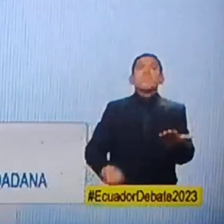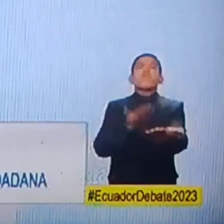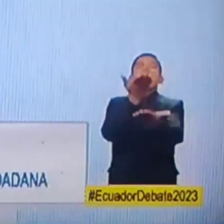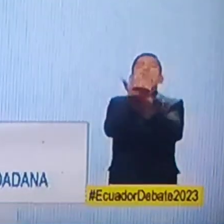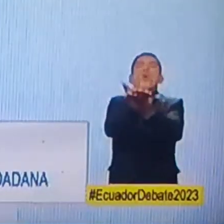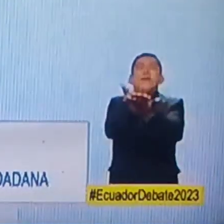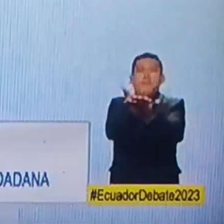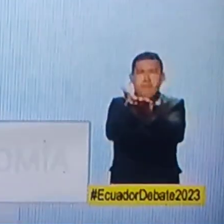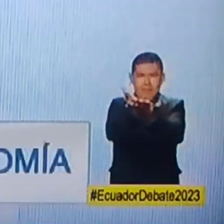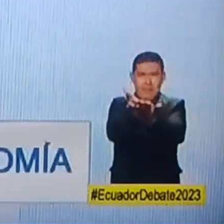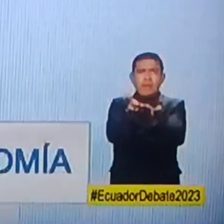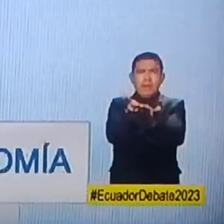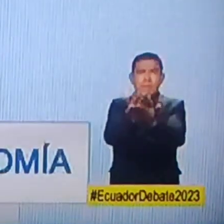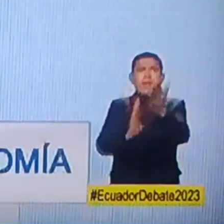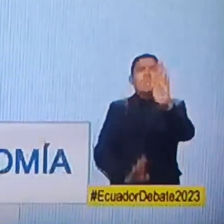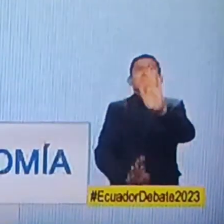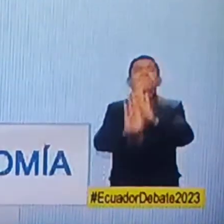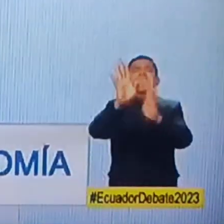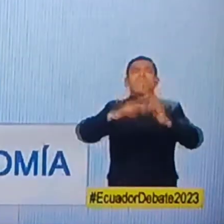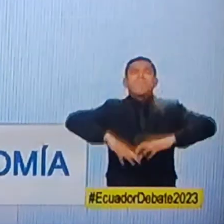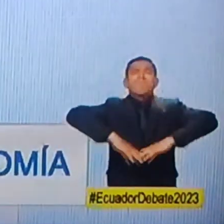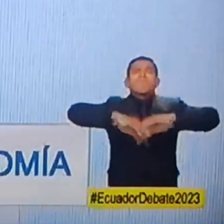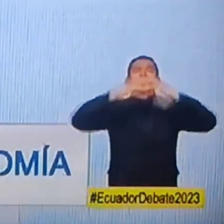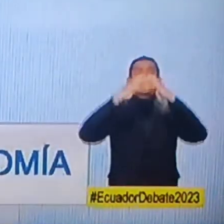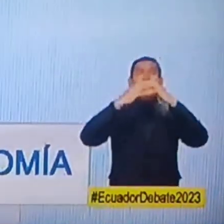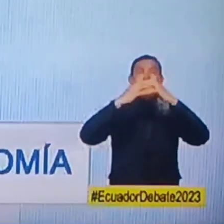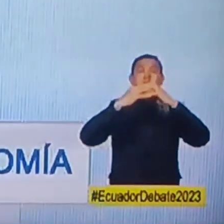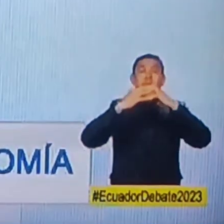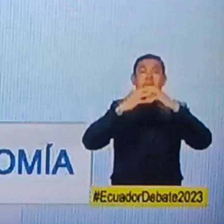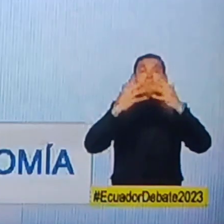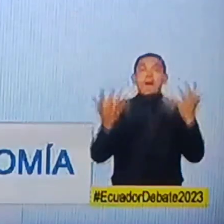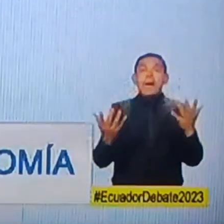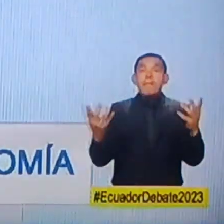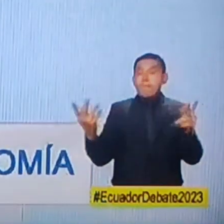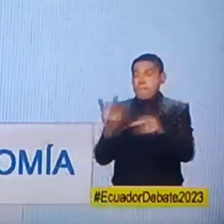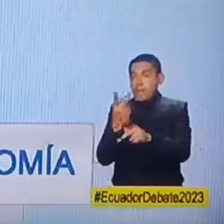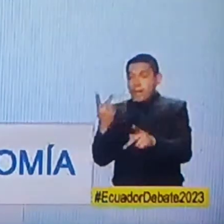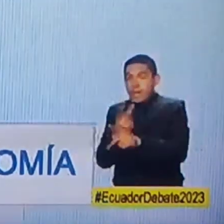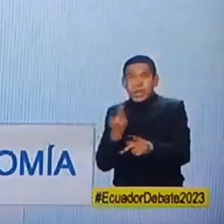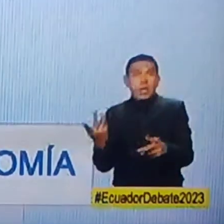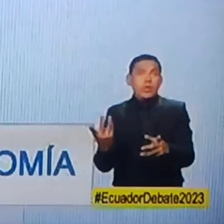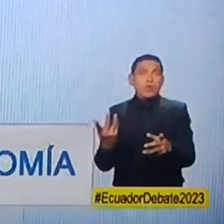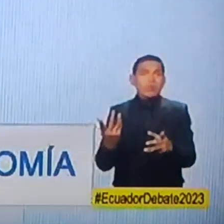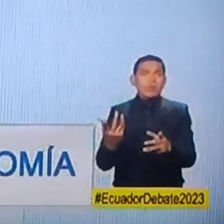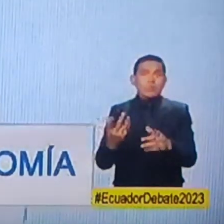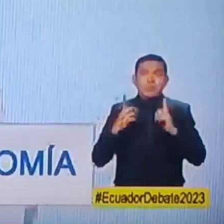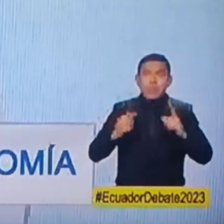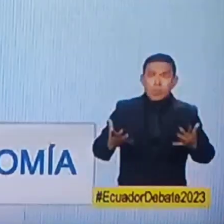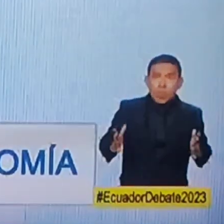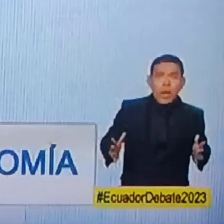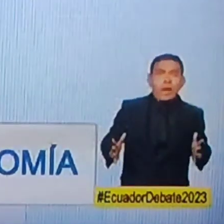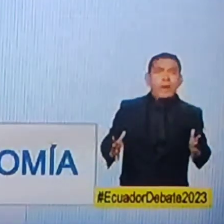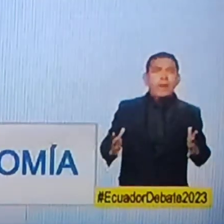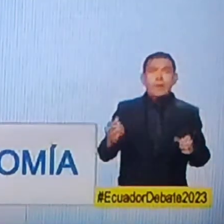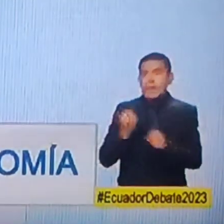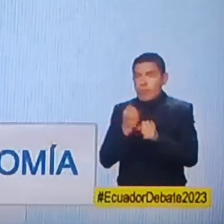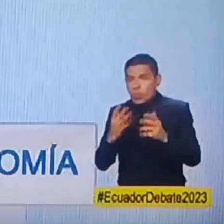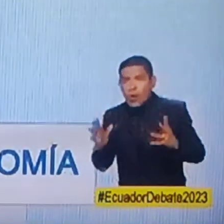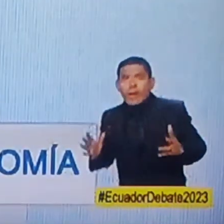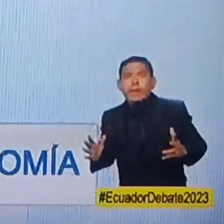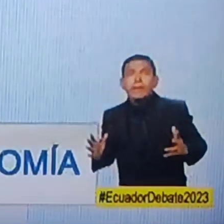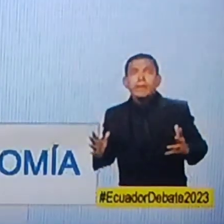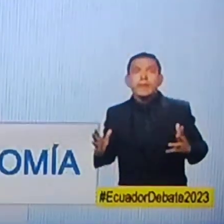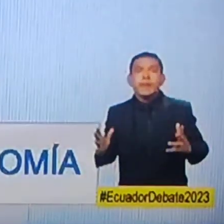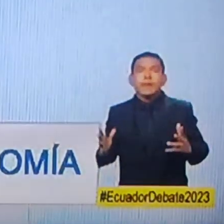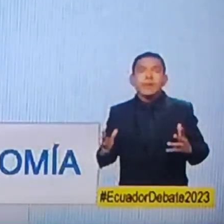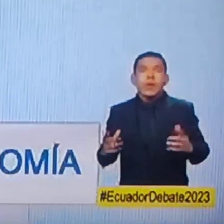que tenemos para salir de la crisis en la que estamos. La inseguridad, la falta de salud, la falta de empleo, no